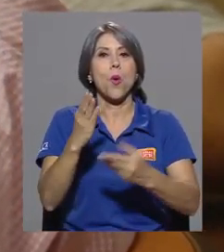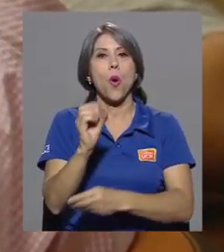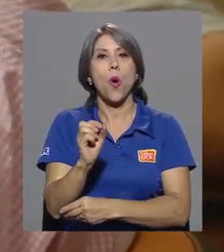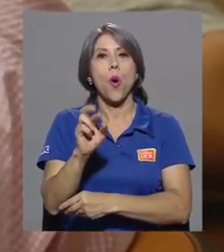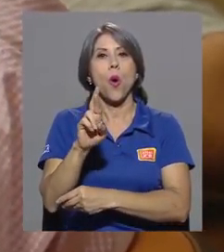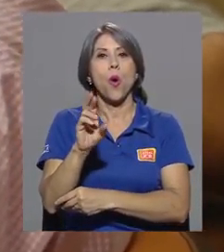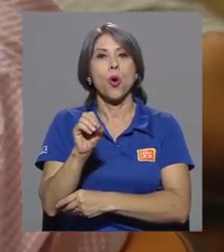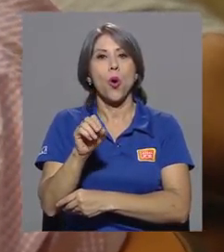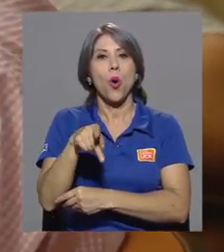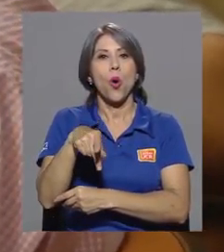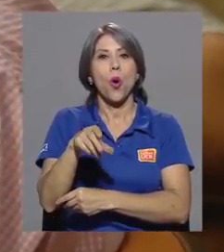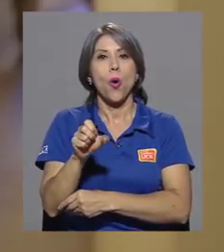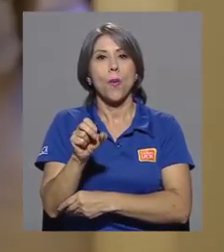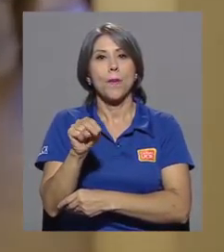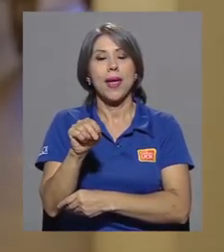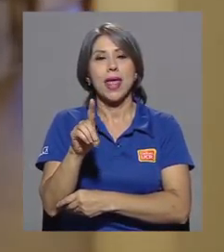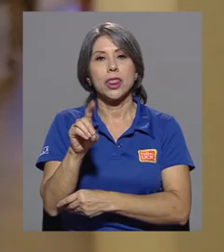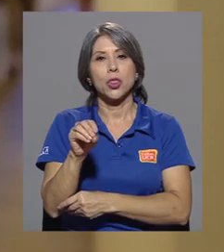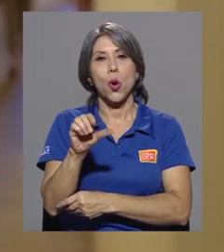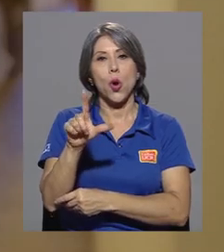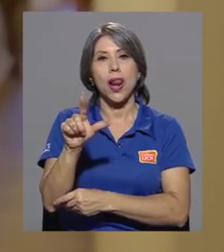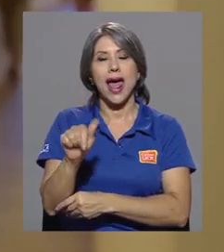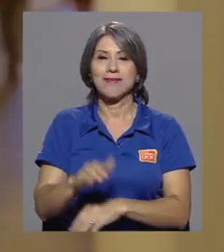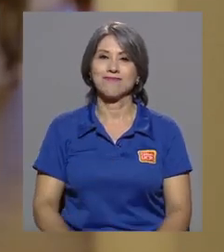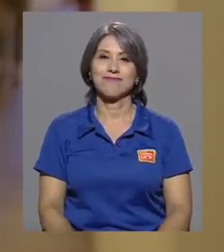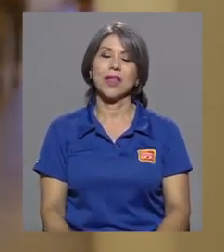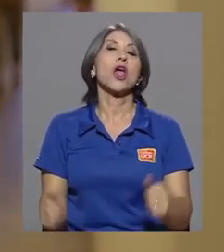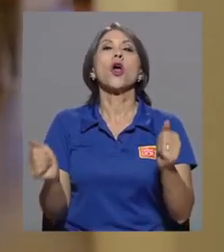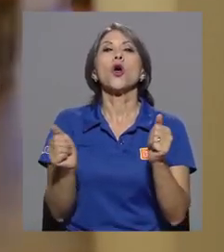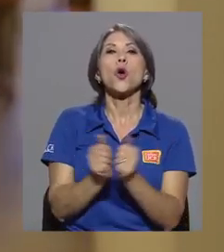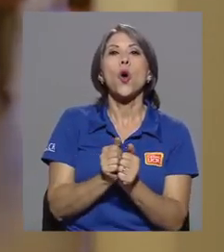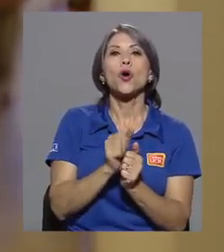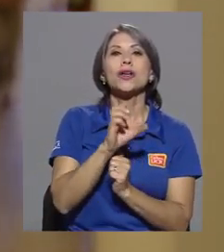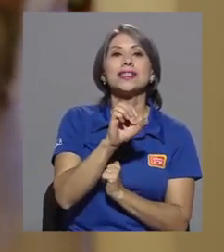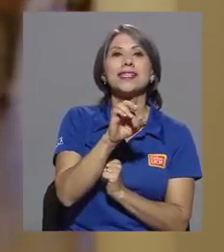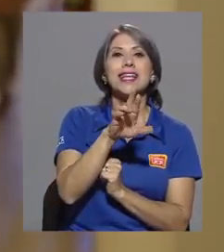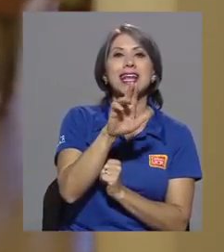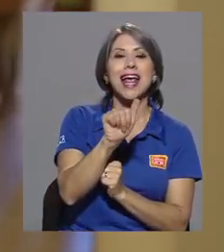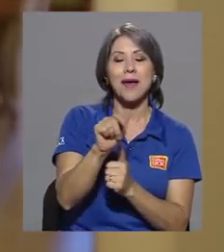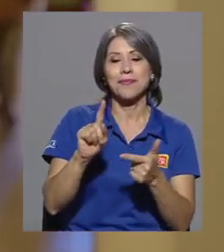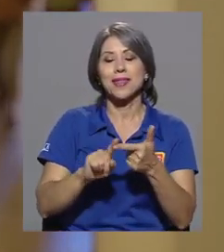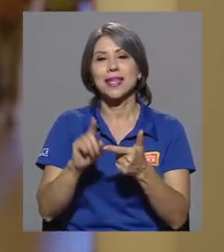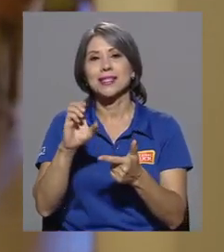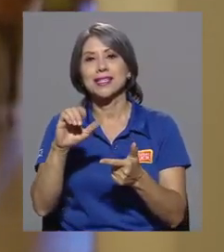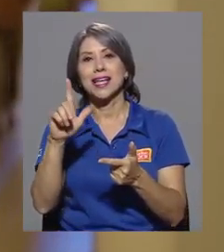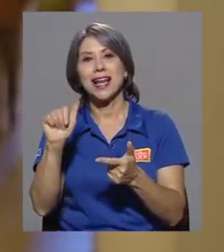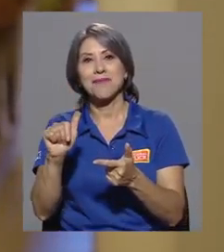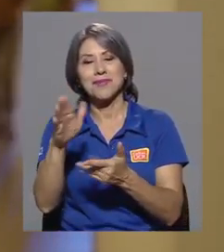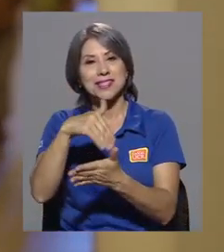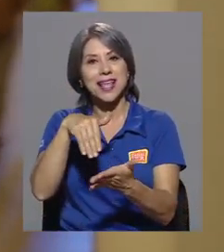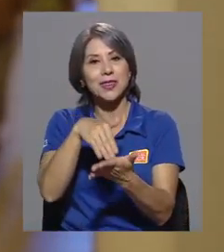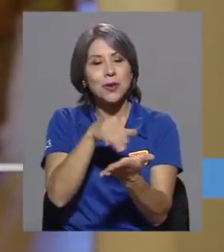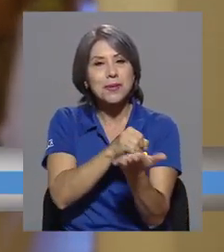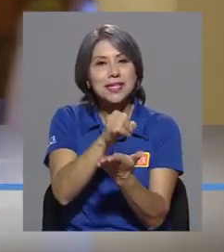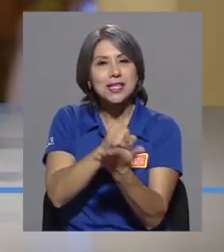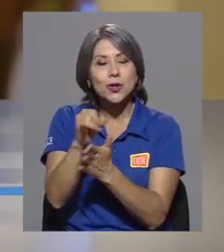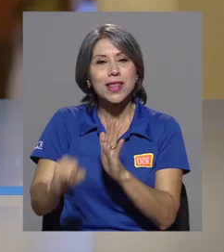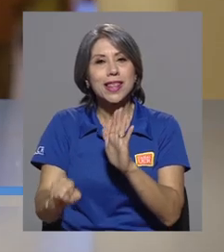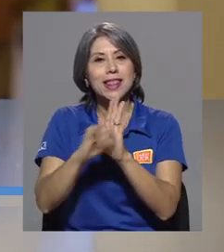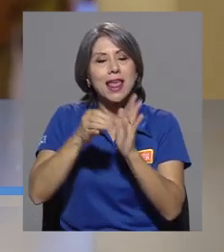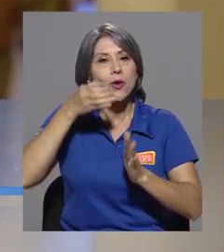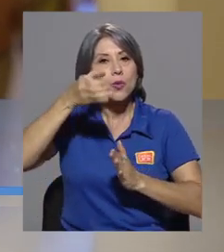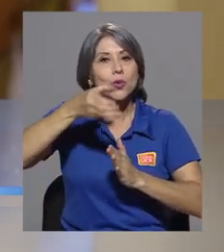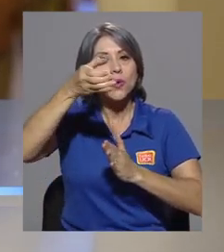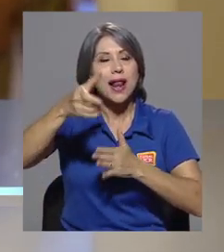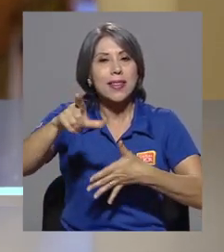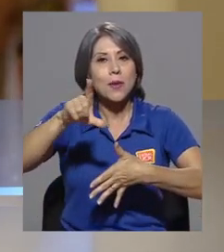Oropéndola. Junto con el CIRCA y el CICLA, que es el Centro de Investigación en Identidad y Cultura Latinoamericanas de